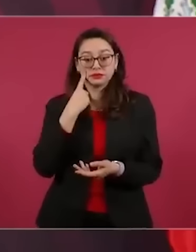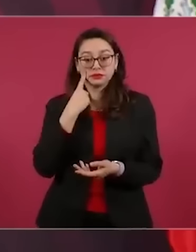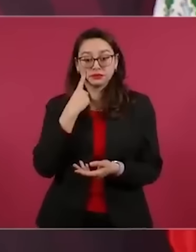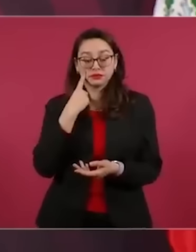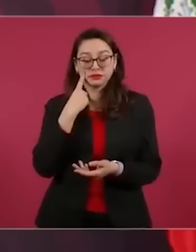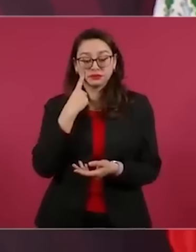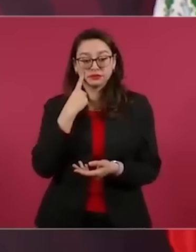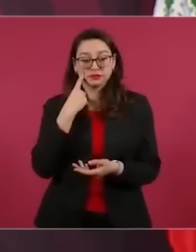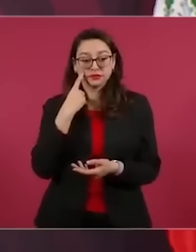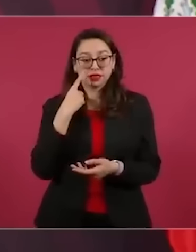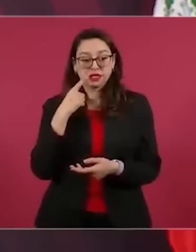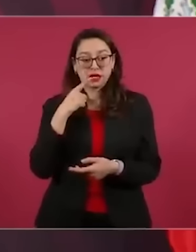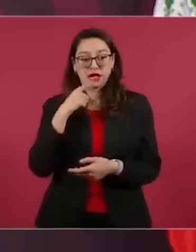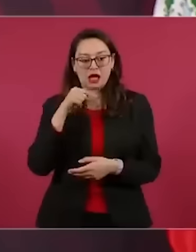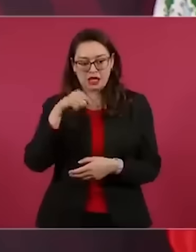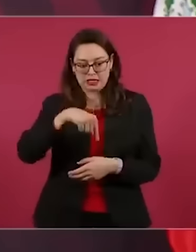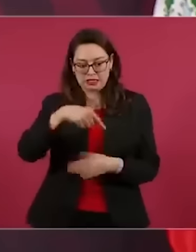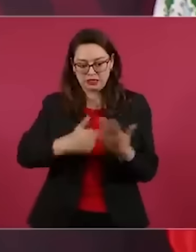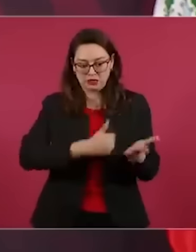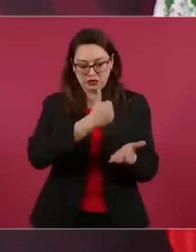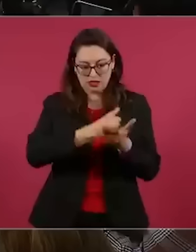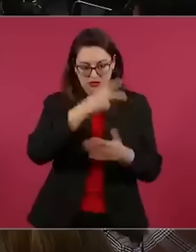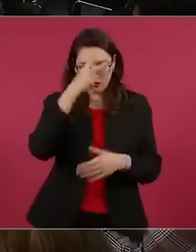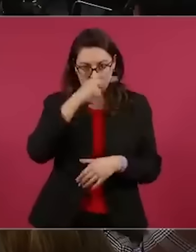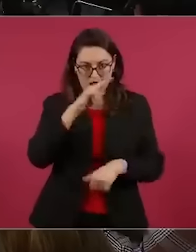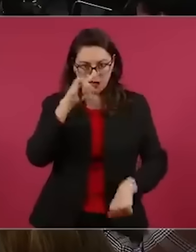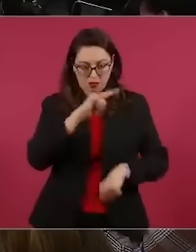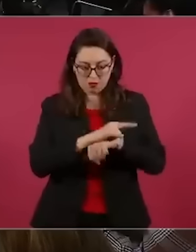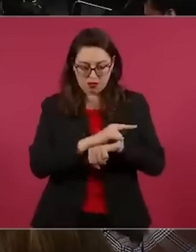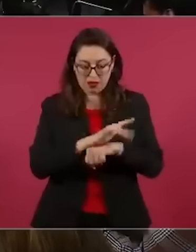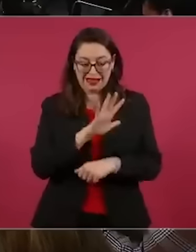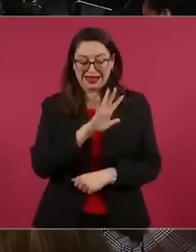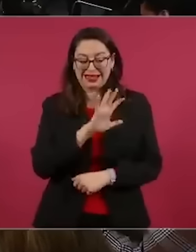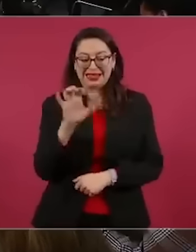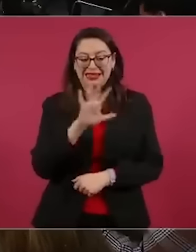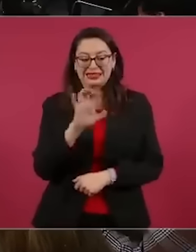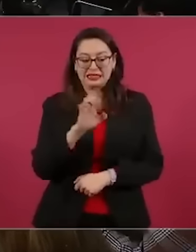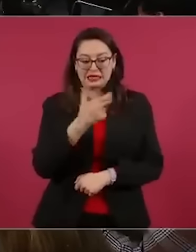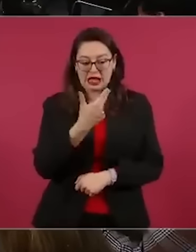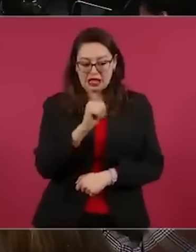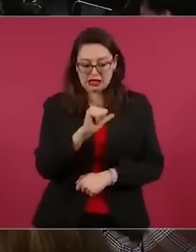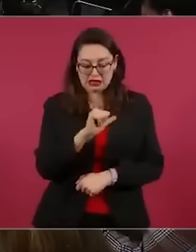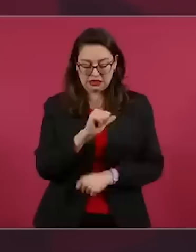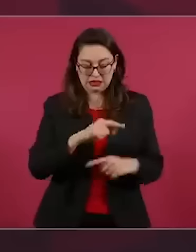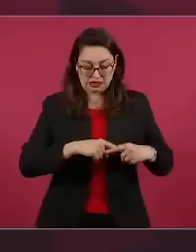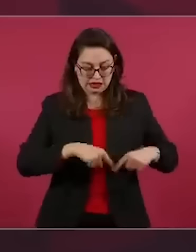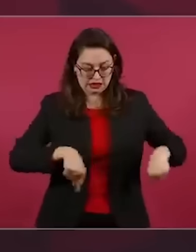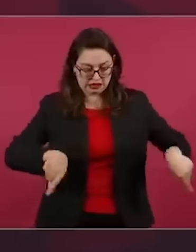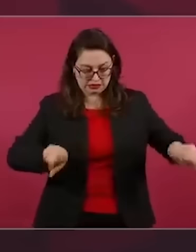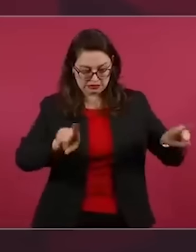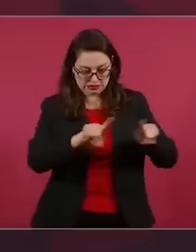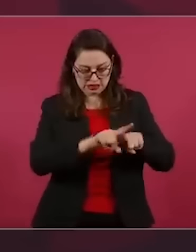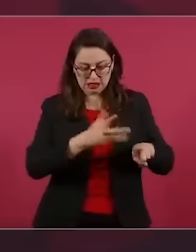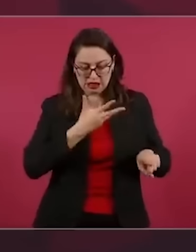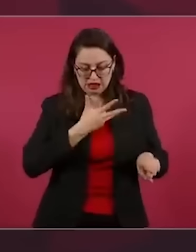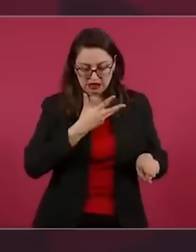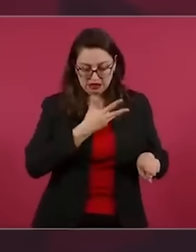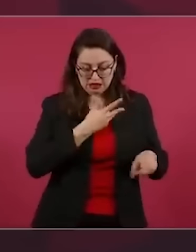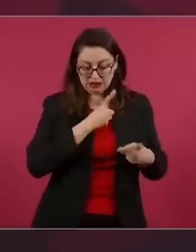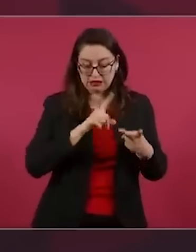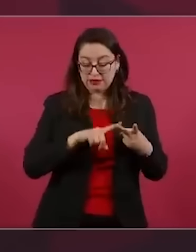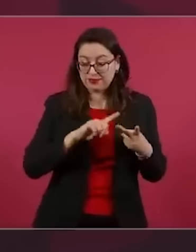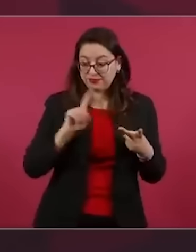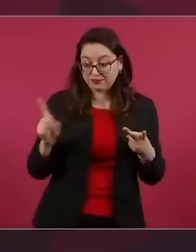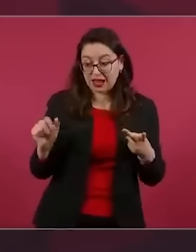presidente López Obrador aseguró que con delincuentes no se puede negociar al cuestionarlo sobre que el jefe de la DEA dice que los cárteles están